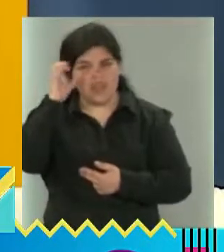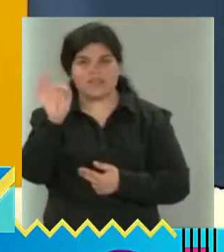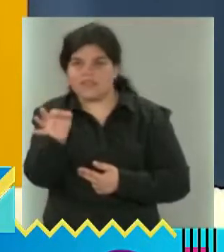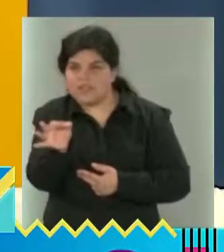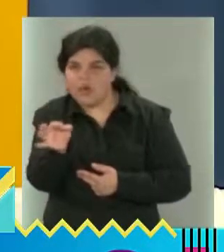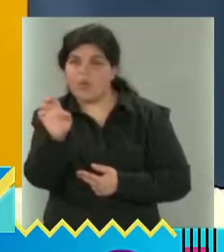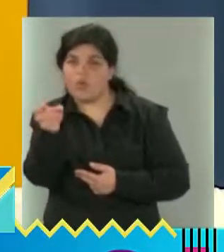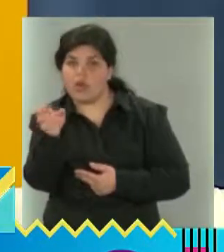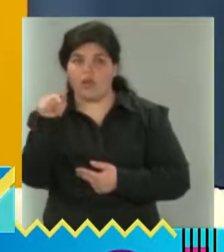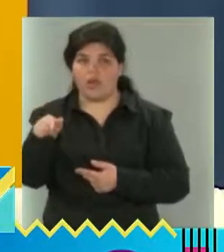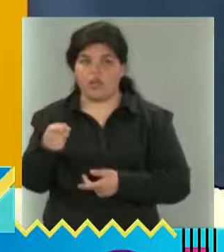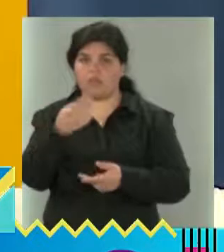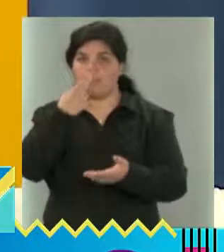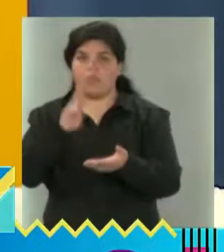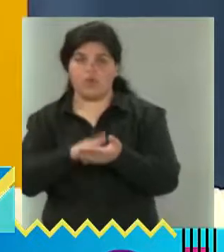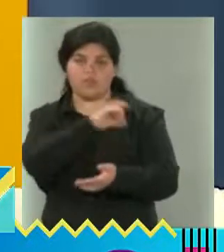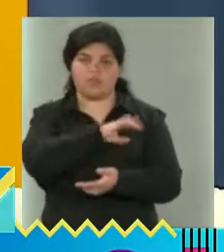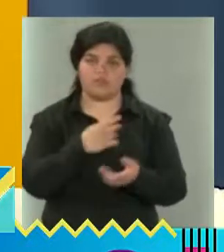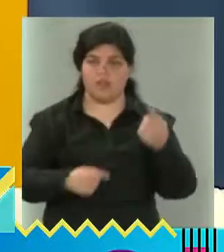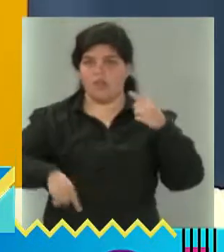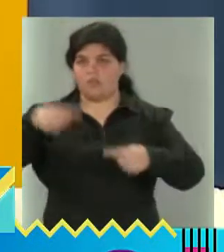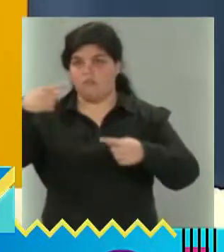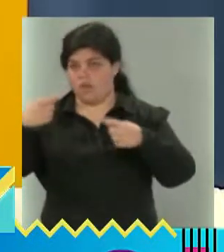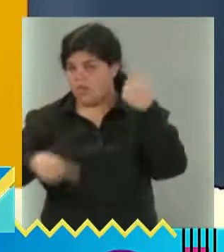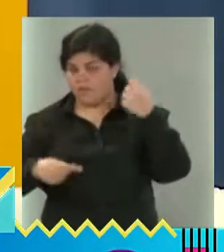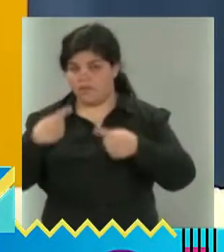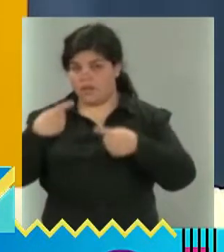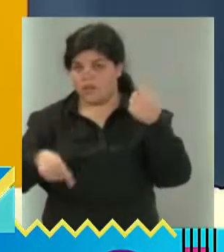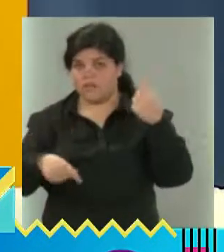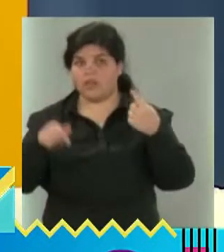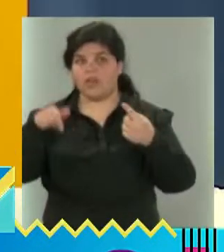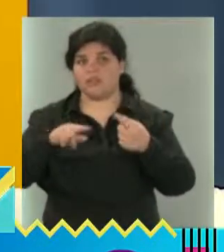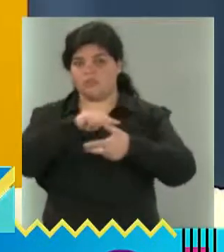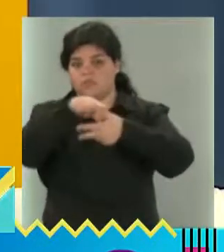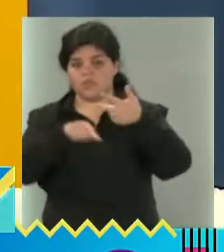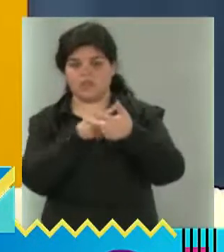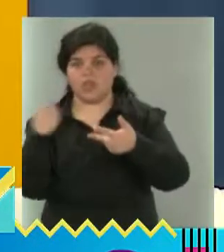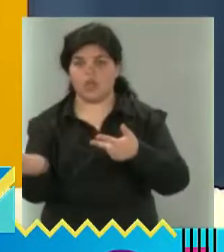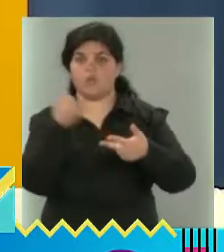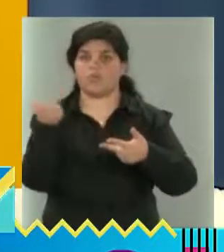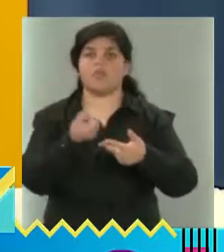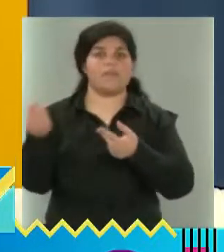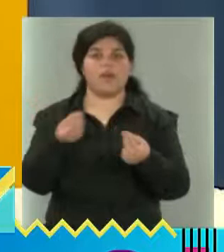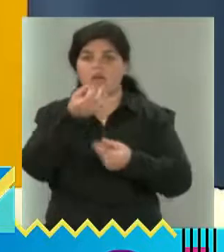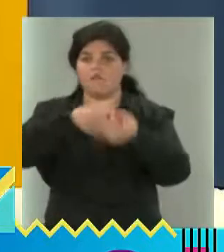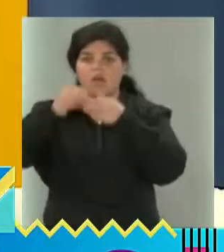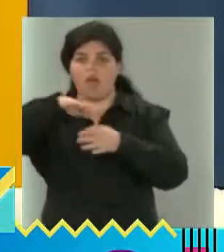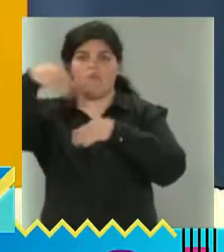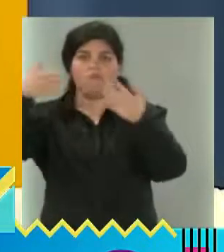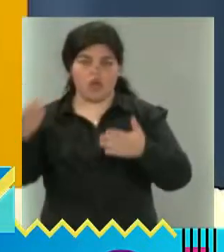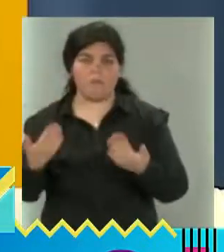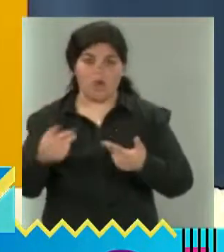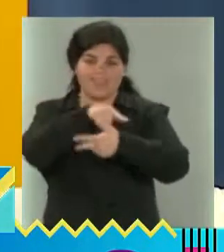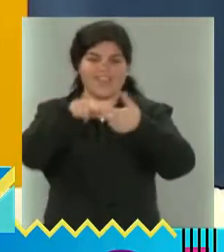partiendo de cualquier puerto chileno lo que sale aquí de Argentina. Yo creo que son las tres herramientas para el comercio exterior que tenemos que avanzar